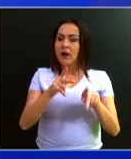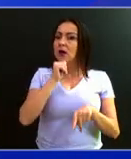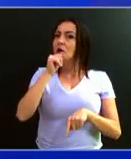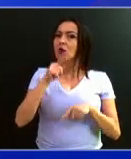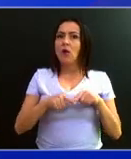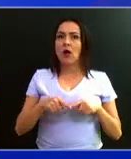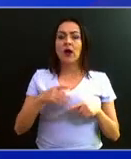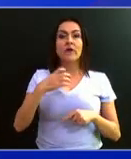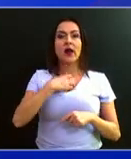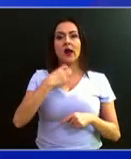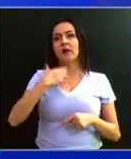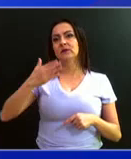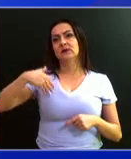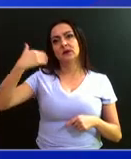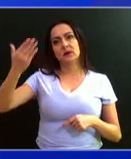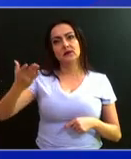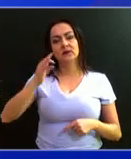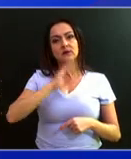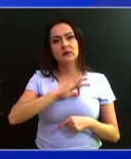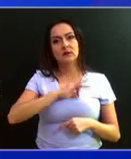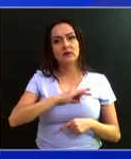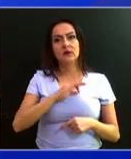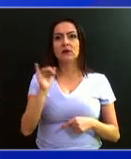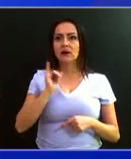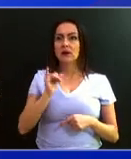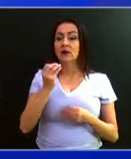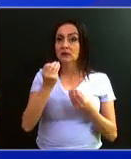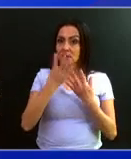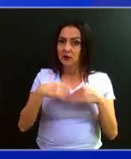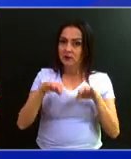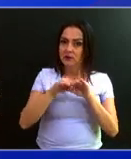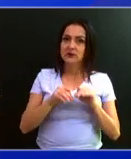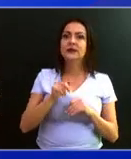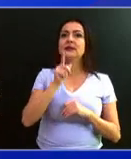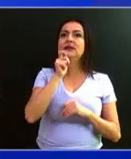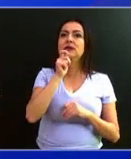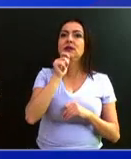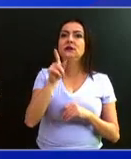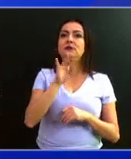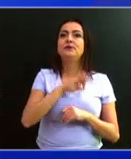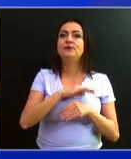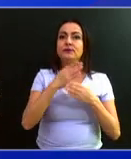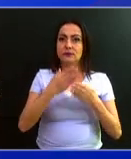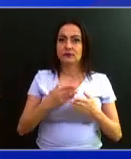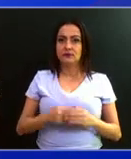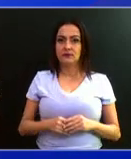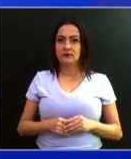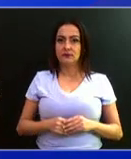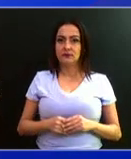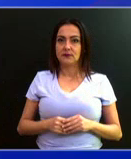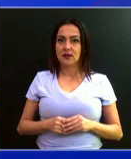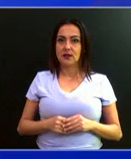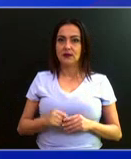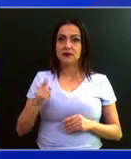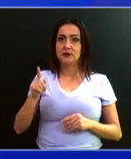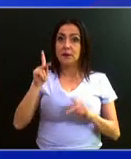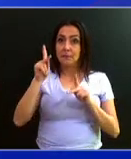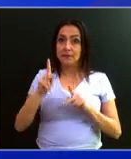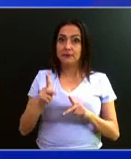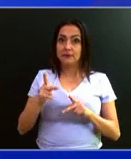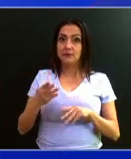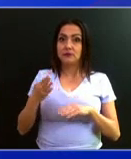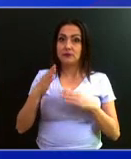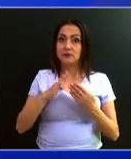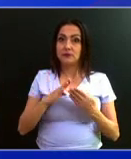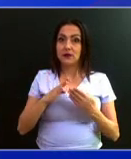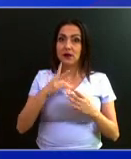podría reclamar como beneficiario? Y además, muy importante, ¿quiénes son los beneficiarios de estas personas que